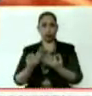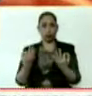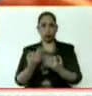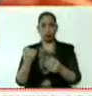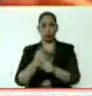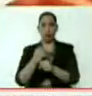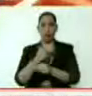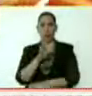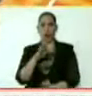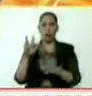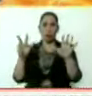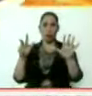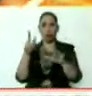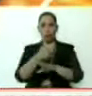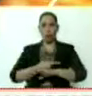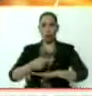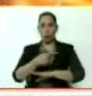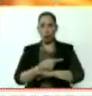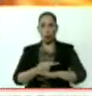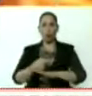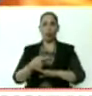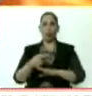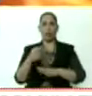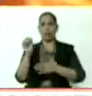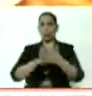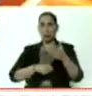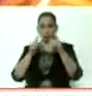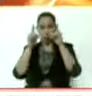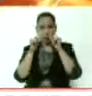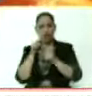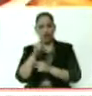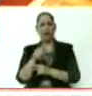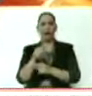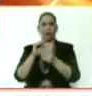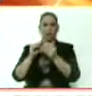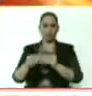bueno, 48 horas seguidas sin dormir. Allí tú los ves rescatando el Servicio Eléctrico Nacional.